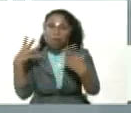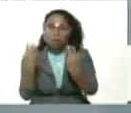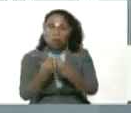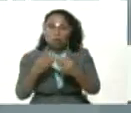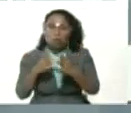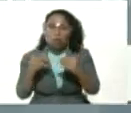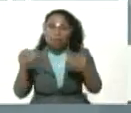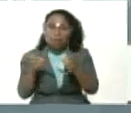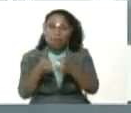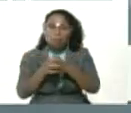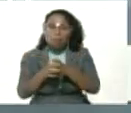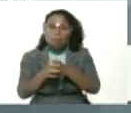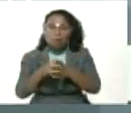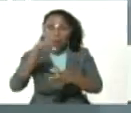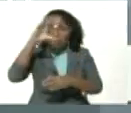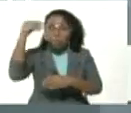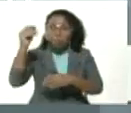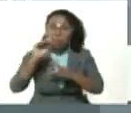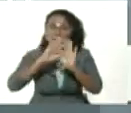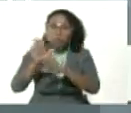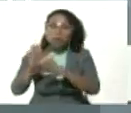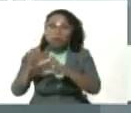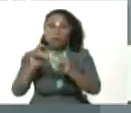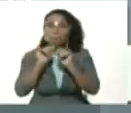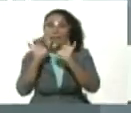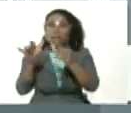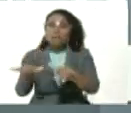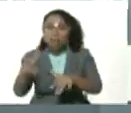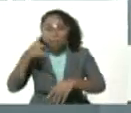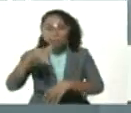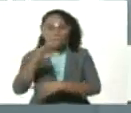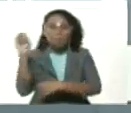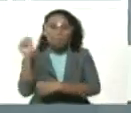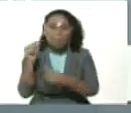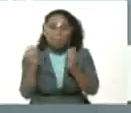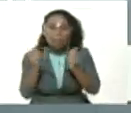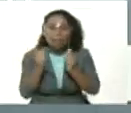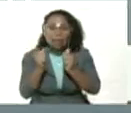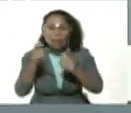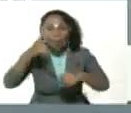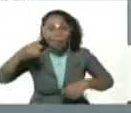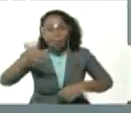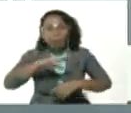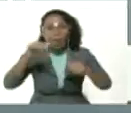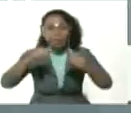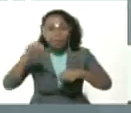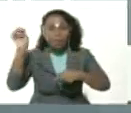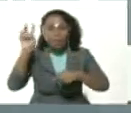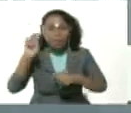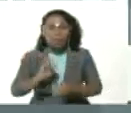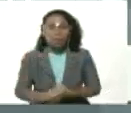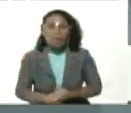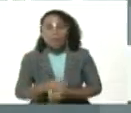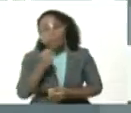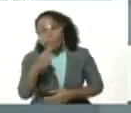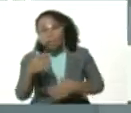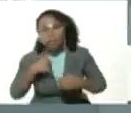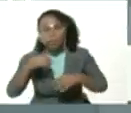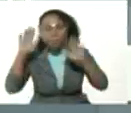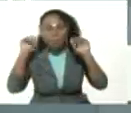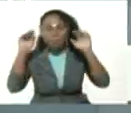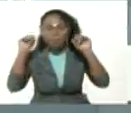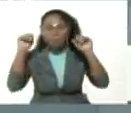equipo. Y que Dios le dé sus bendiciones al pueblo de Mérida y a los pueblos de Venezuela. Bueno, me despido